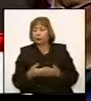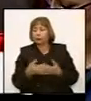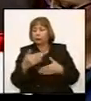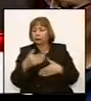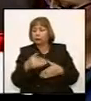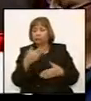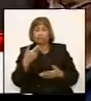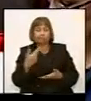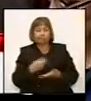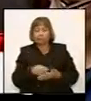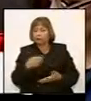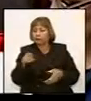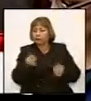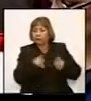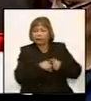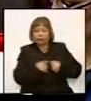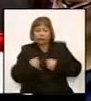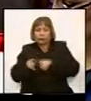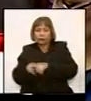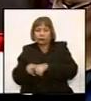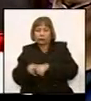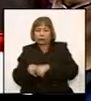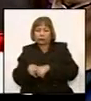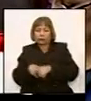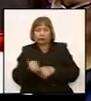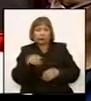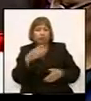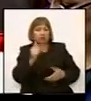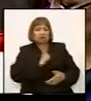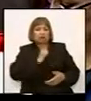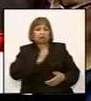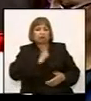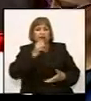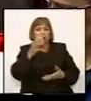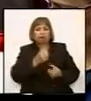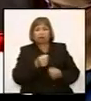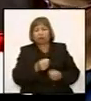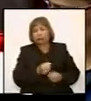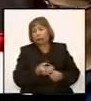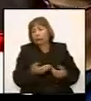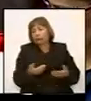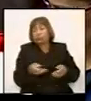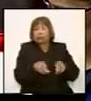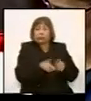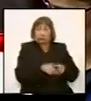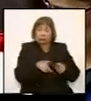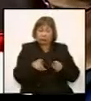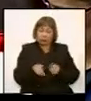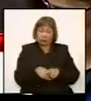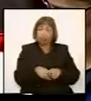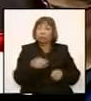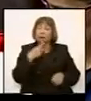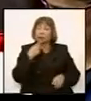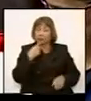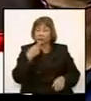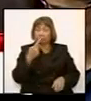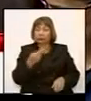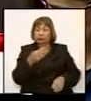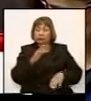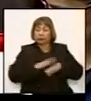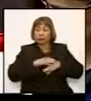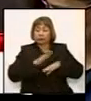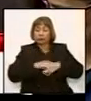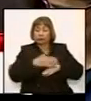considerado precarios y las mismas que prácticamente se han adueñado. Pero también hay que hacer coto, señor presidente,